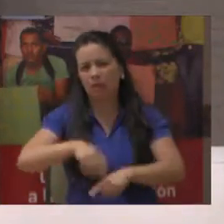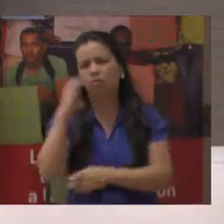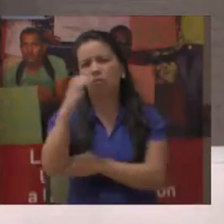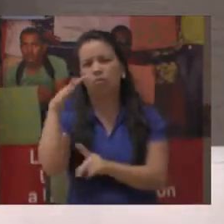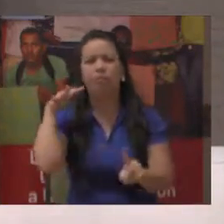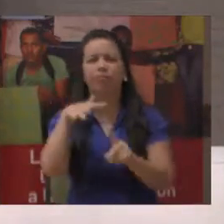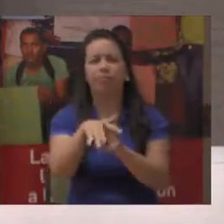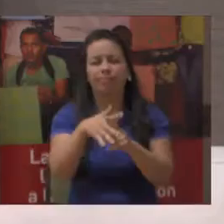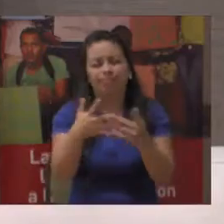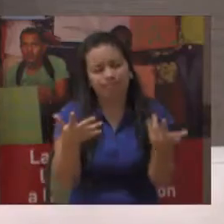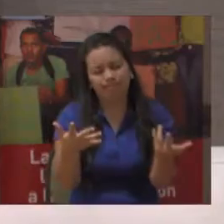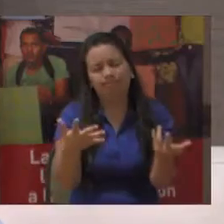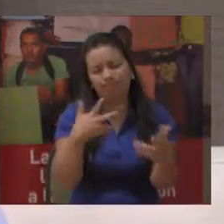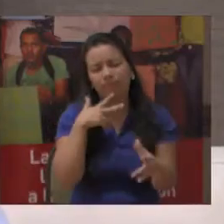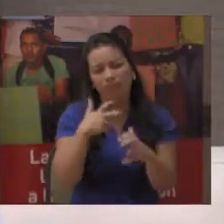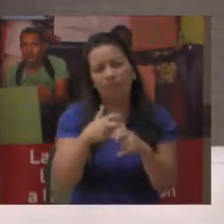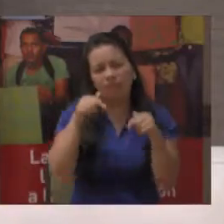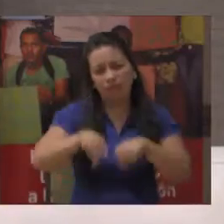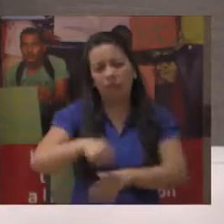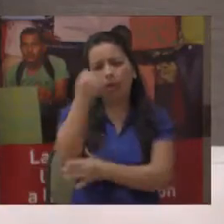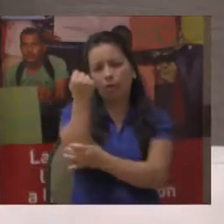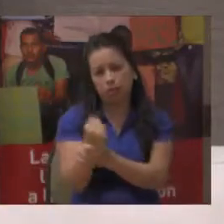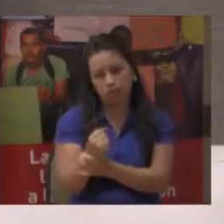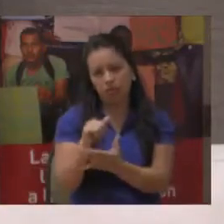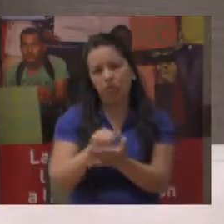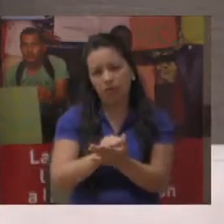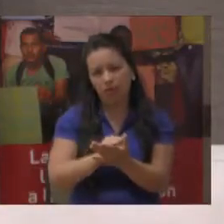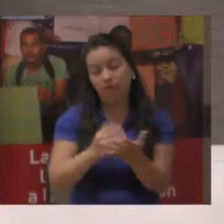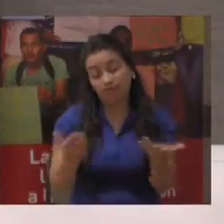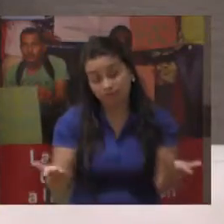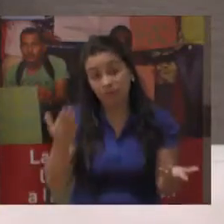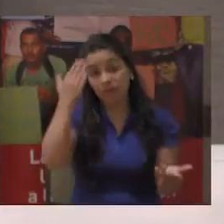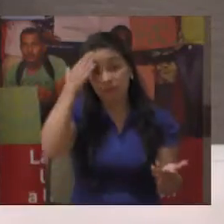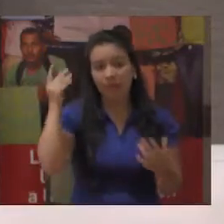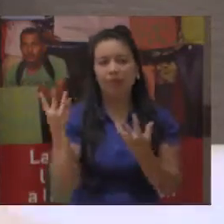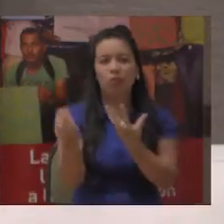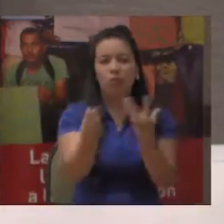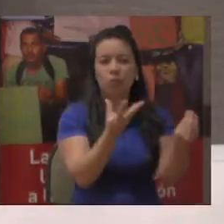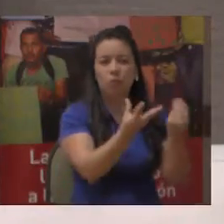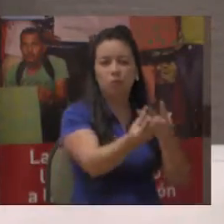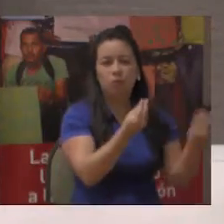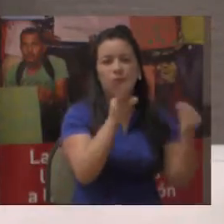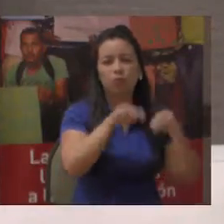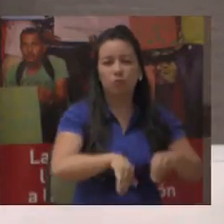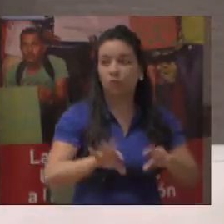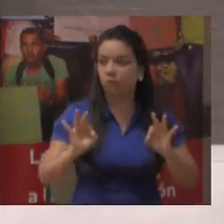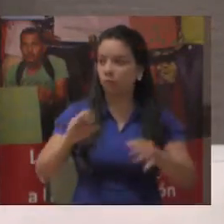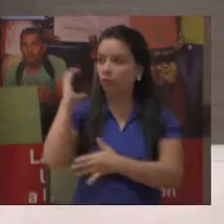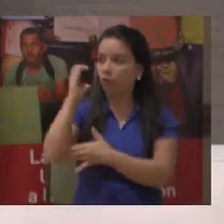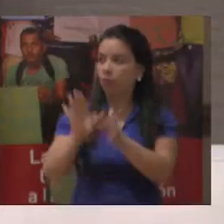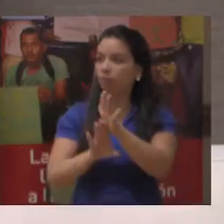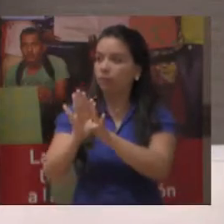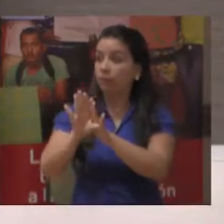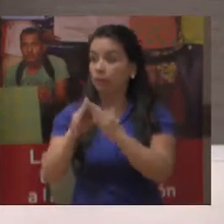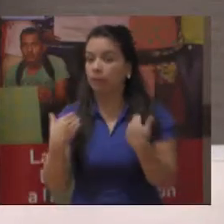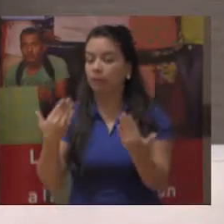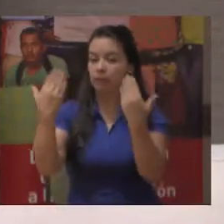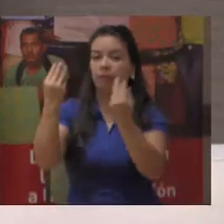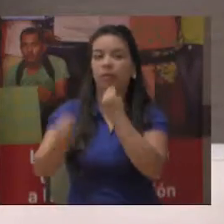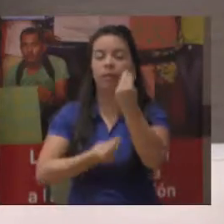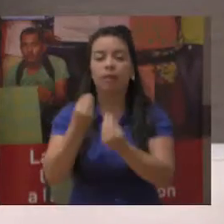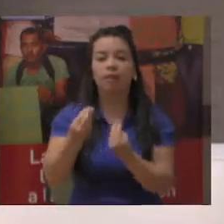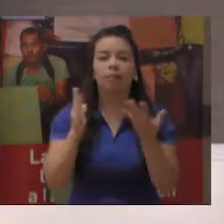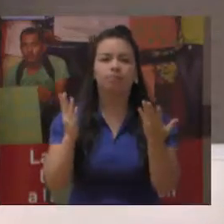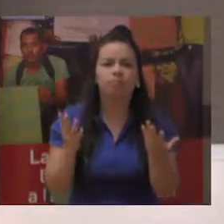porque este país fuera una maravilla, surgieron porque este país no es ninguna maravilla y de alguna manera yo creo